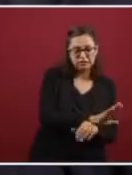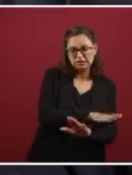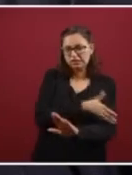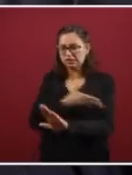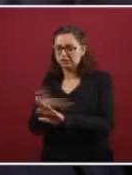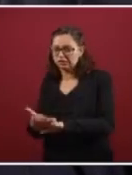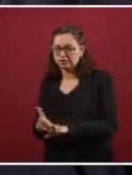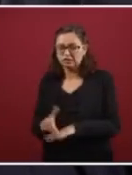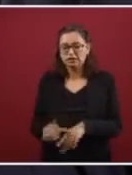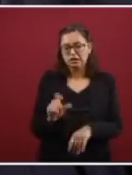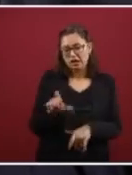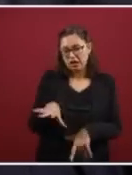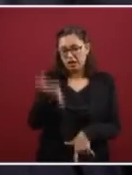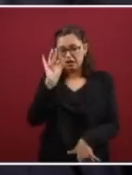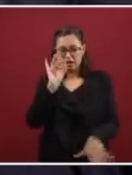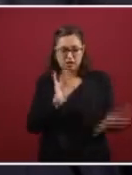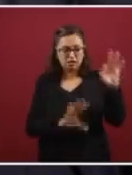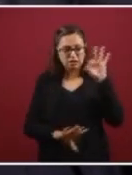o selectiva,